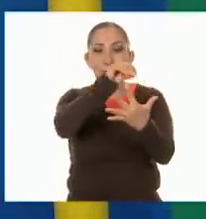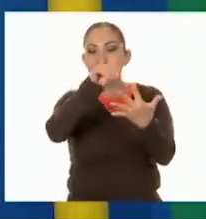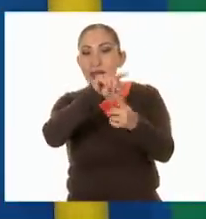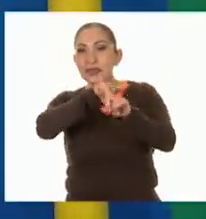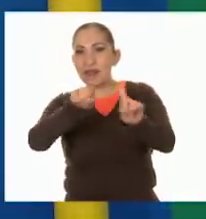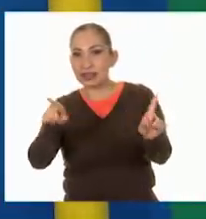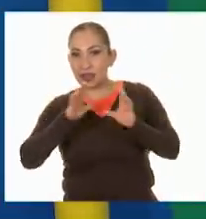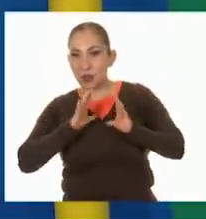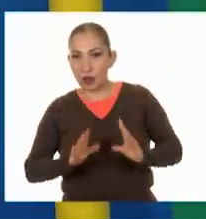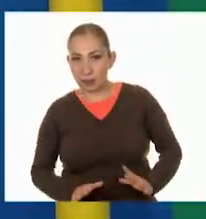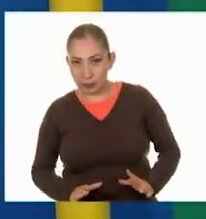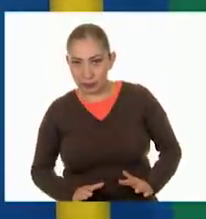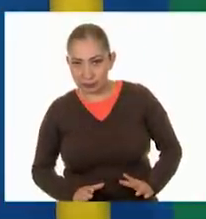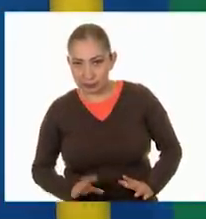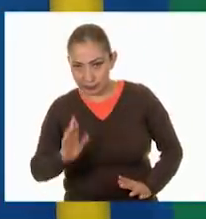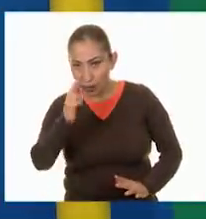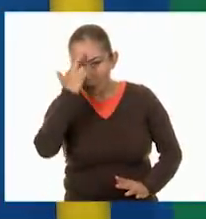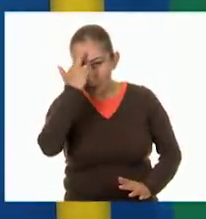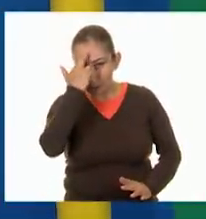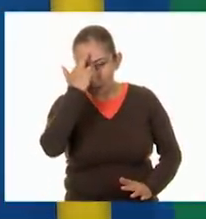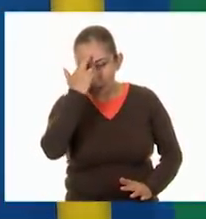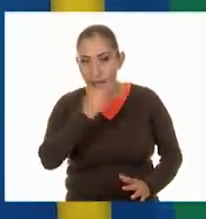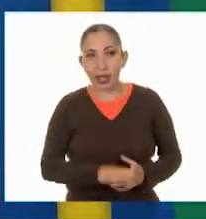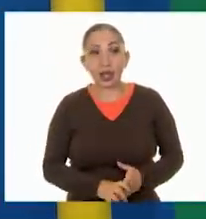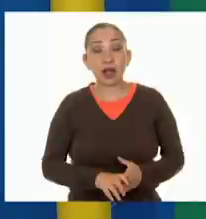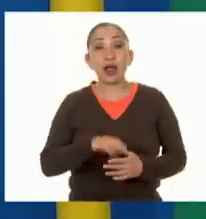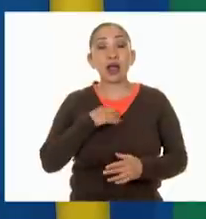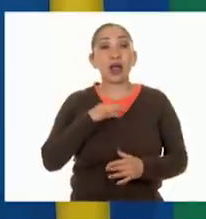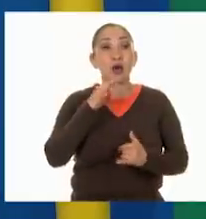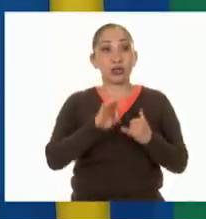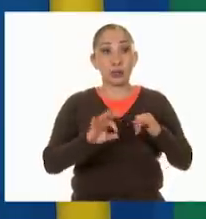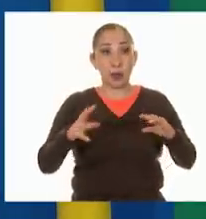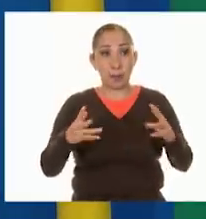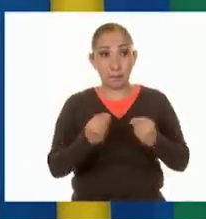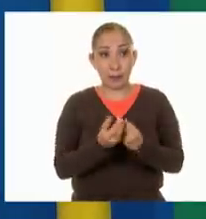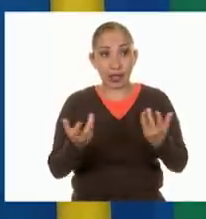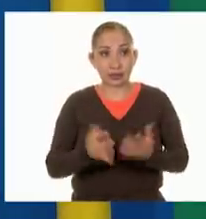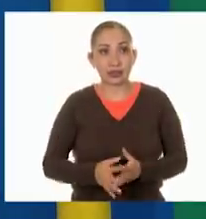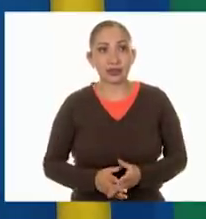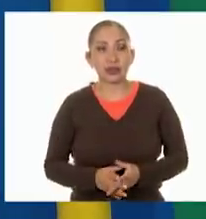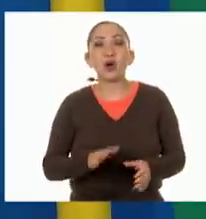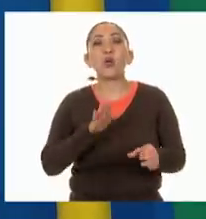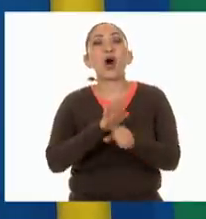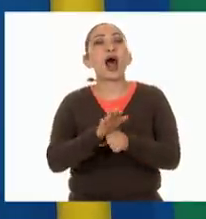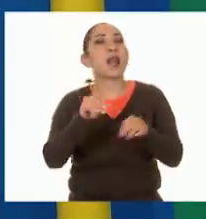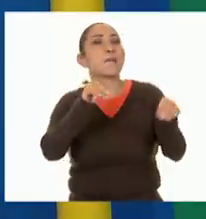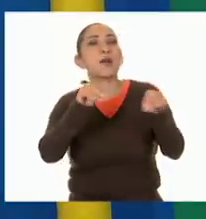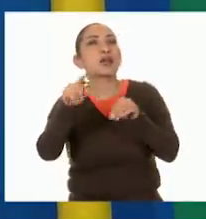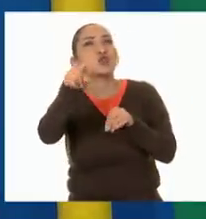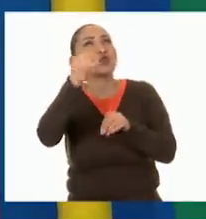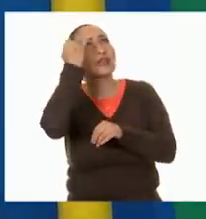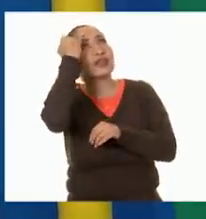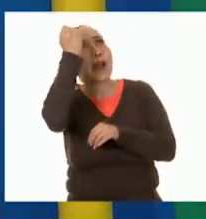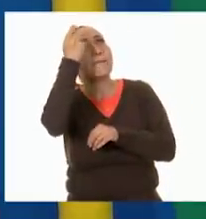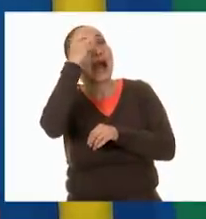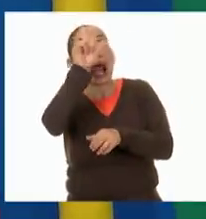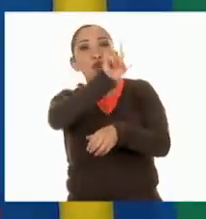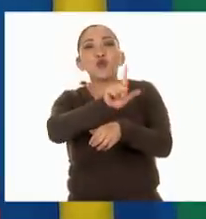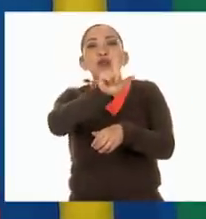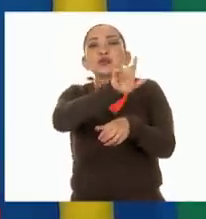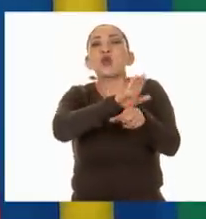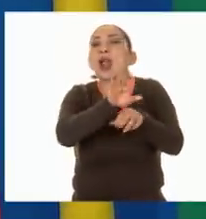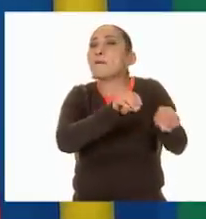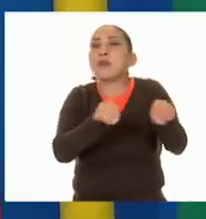Larisa al inicio del programa? ¿Recuerdas? Sí, sí, sí. Al final lo realizamos todos. ¿Qué movimiento propones para el día